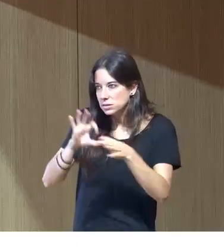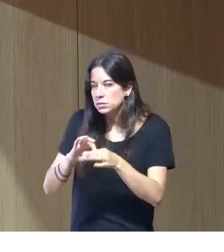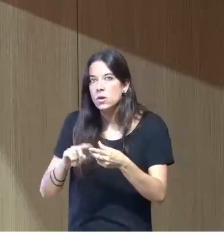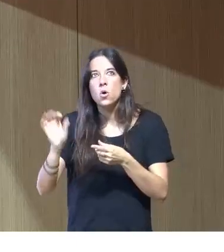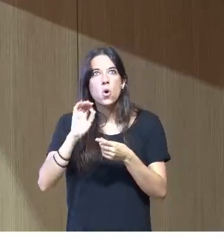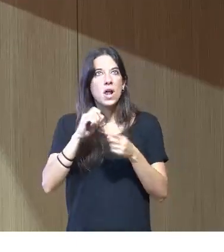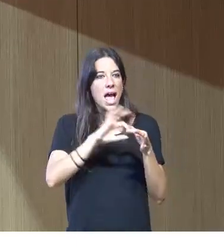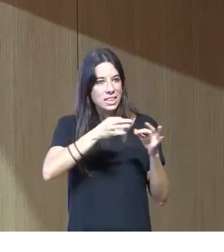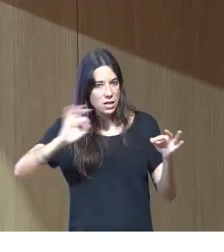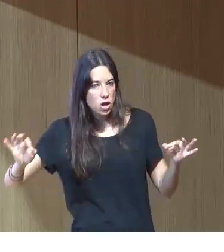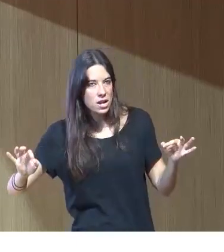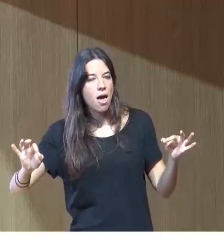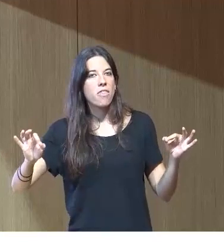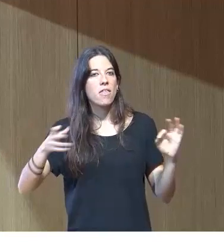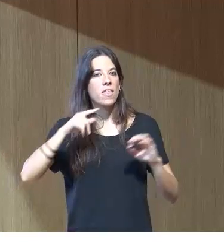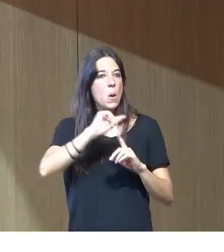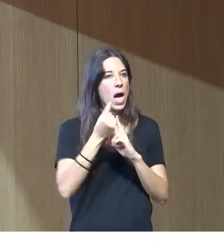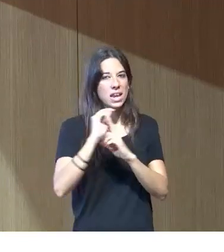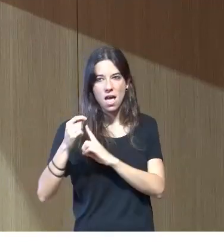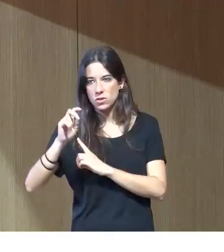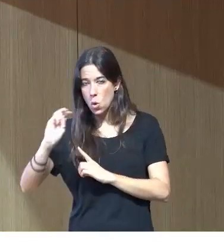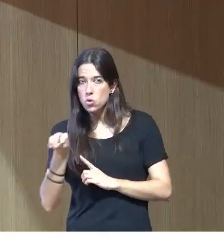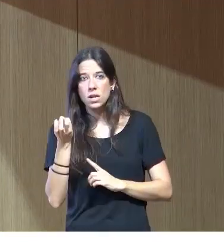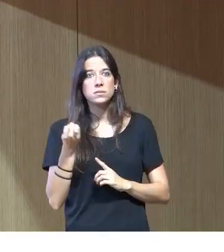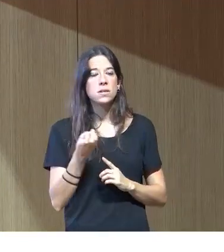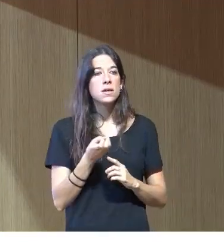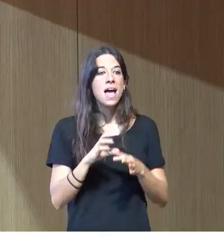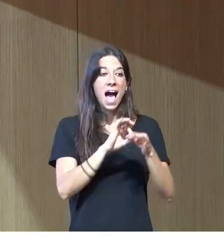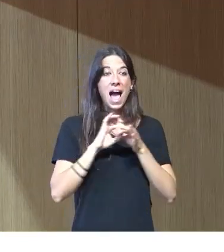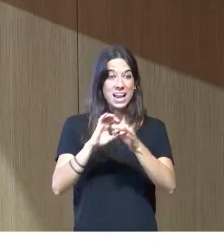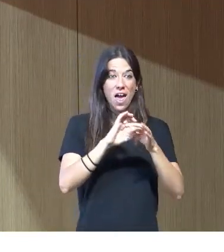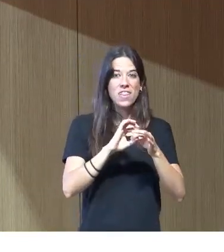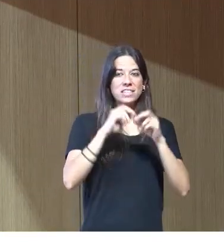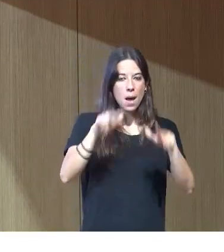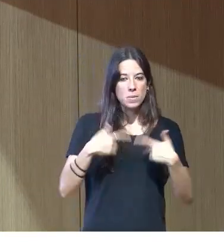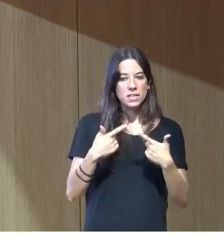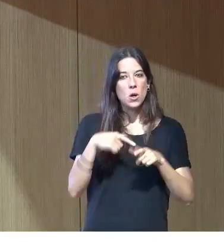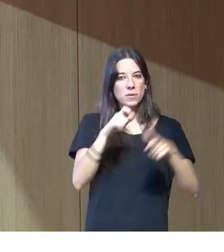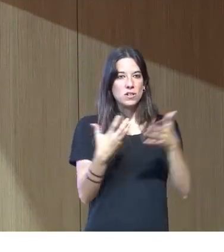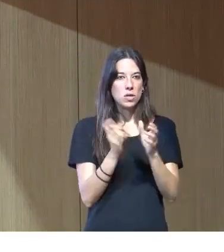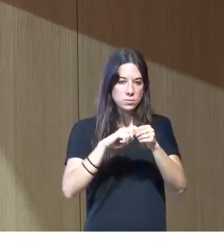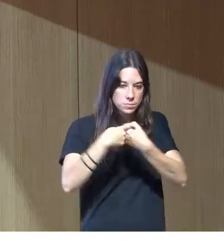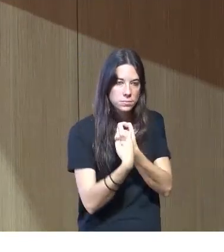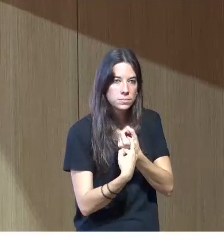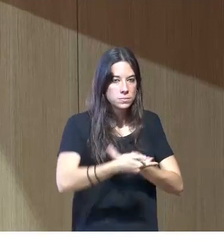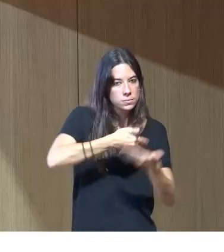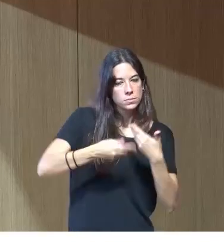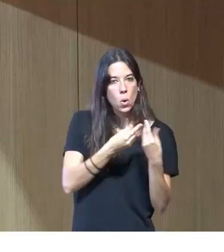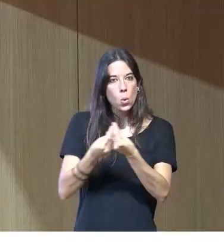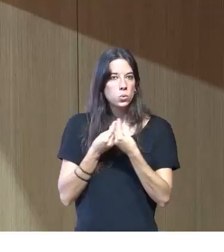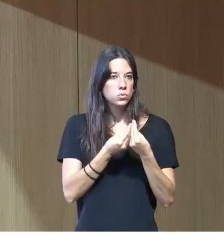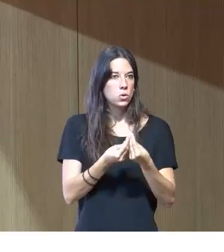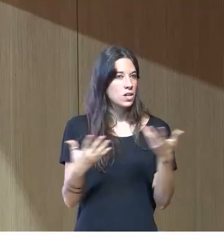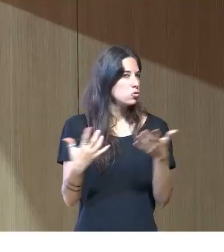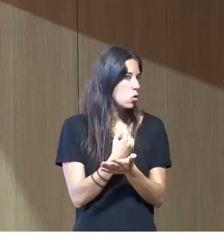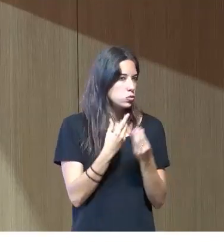interseccionalidad de otras variables alianzas nos ha permitido sumarlo sumarlos a todos engancharlos a todos poniendo